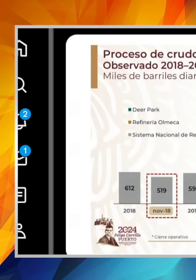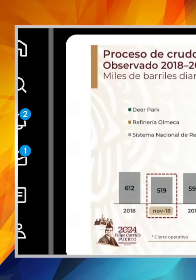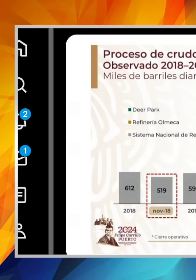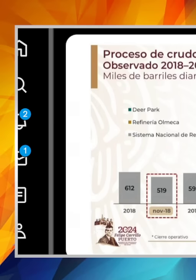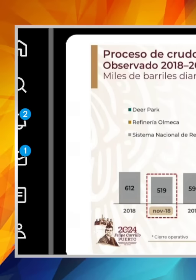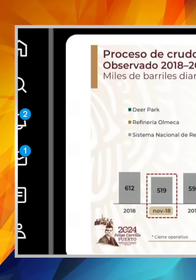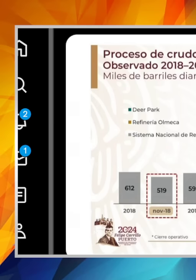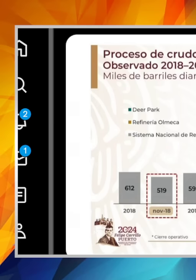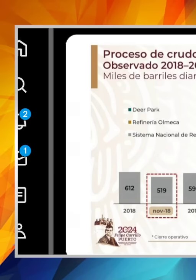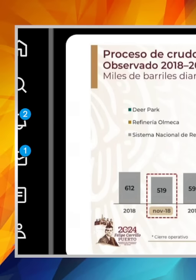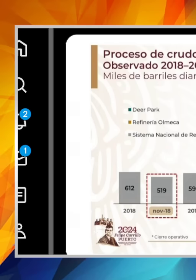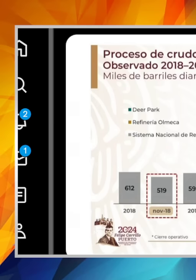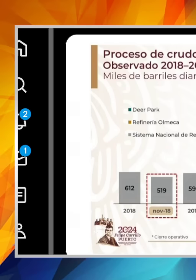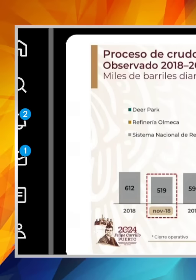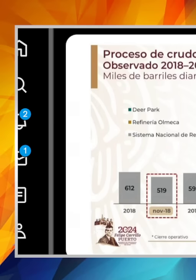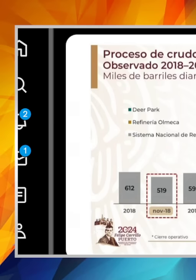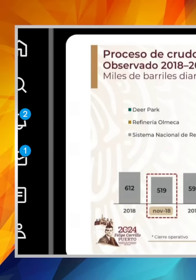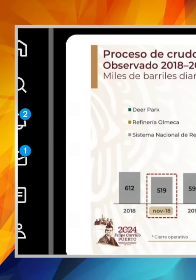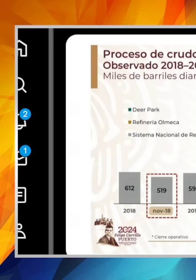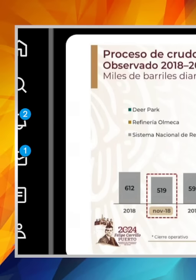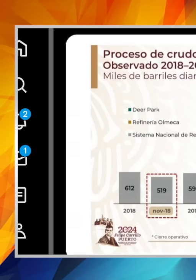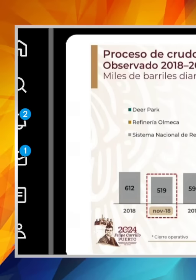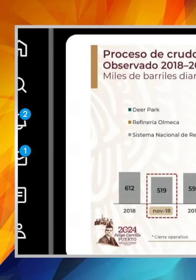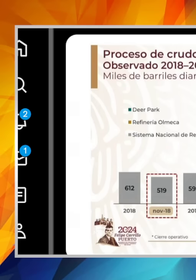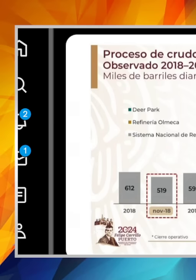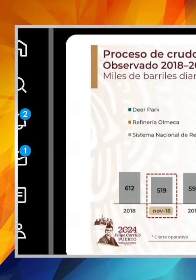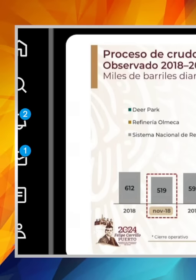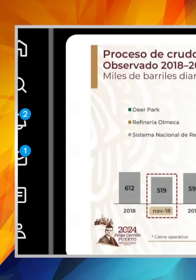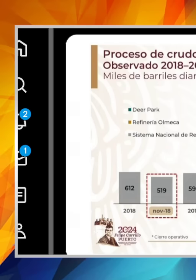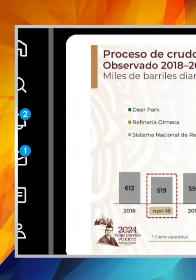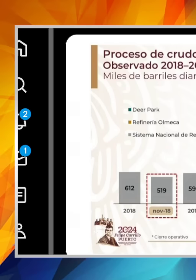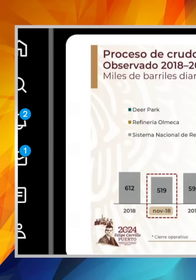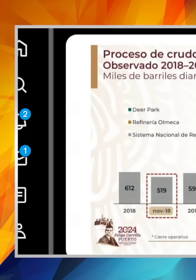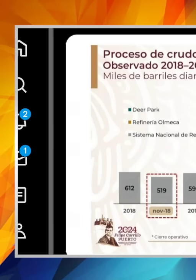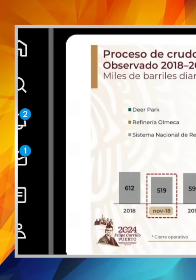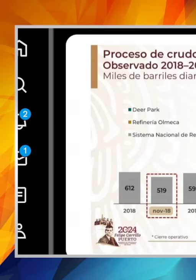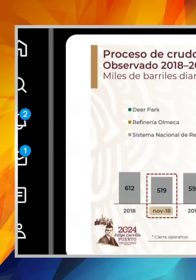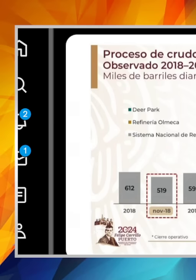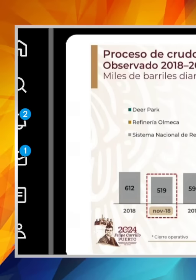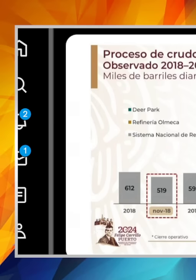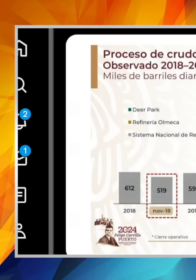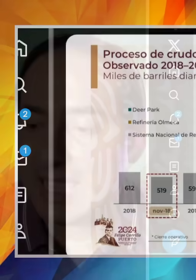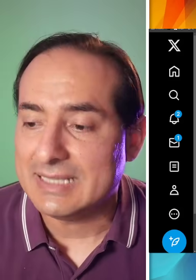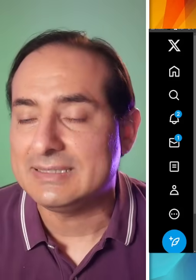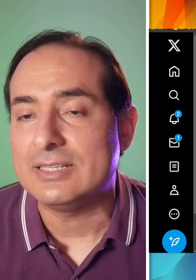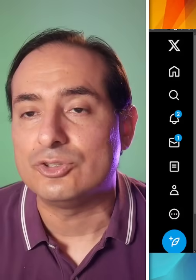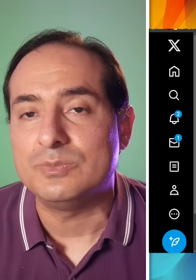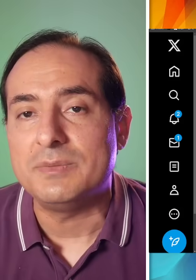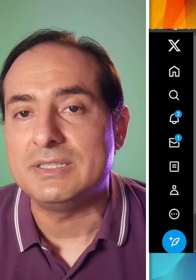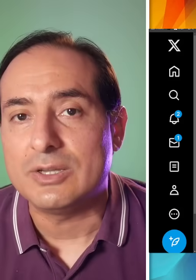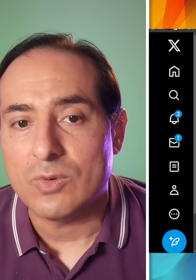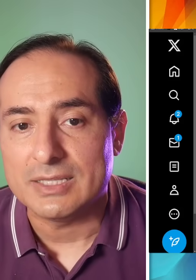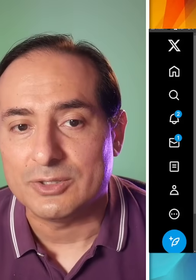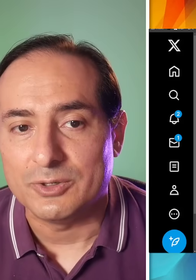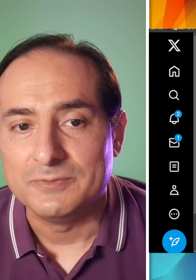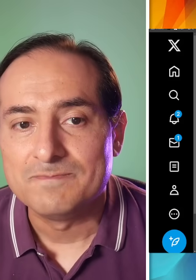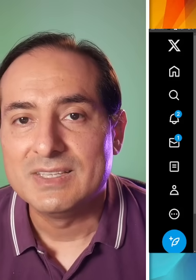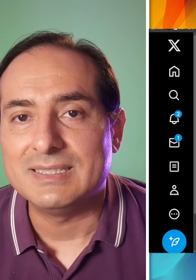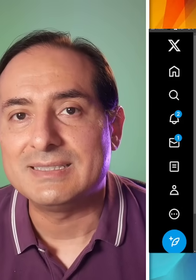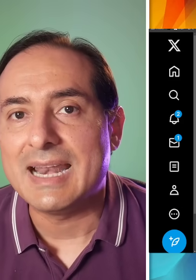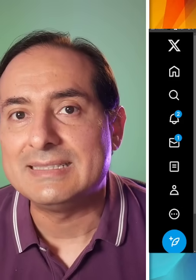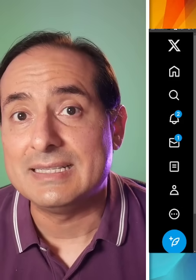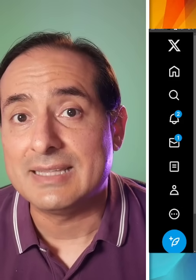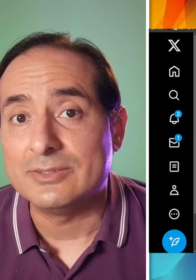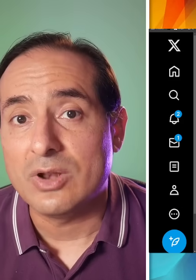la autosuficiencia en los combustibles. Ya prácticamente este 2024